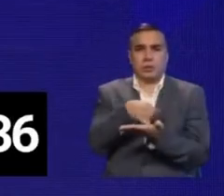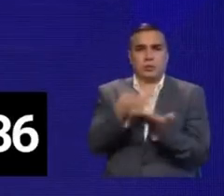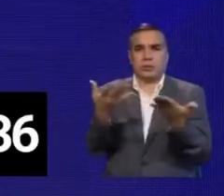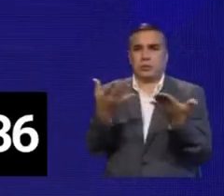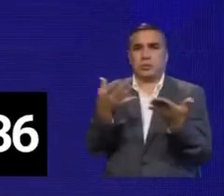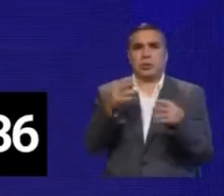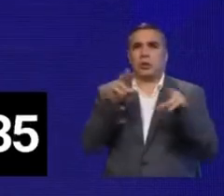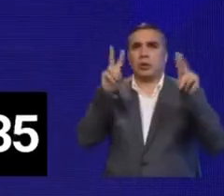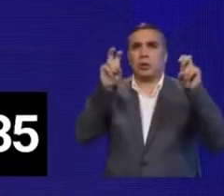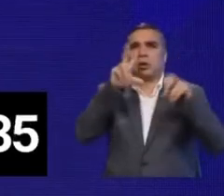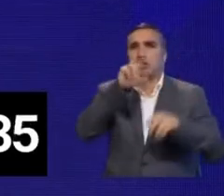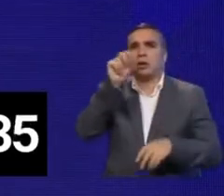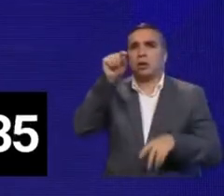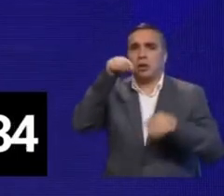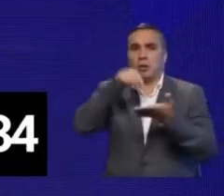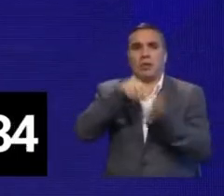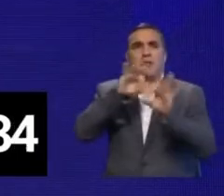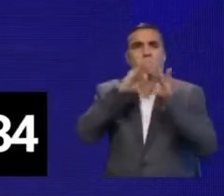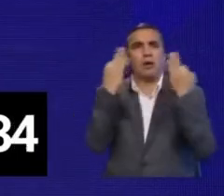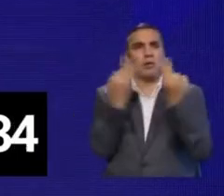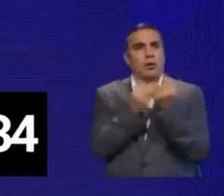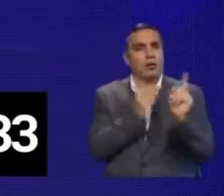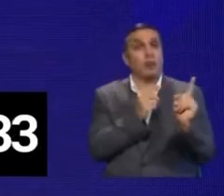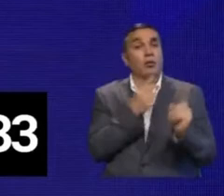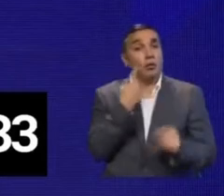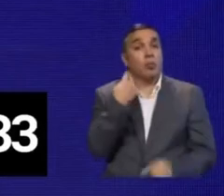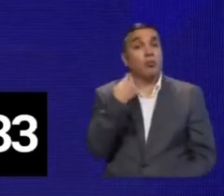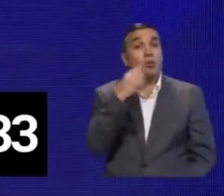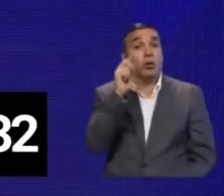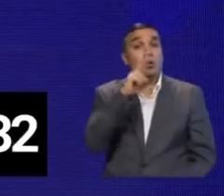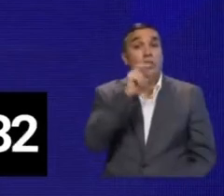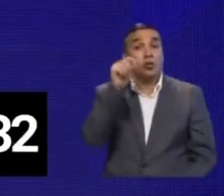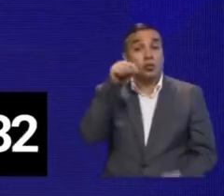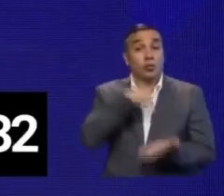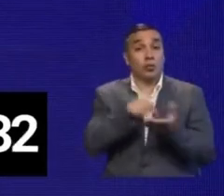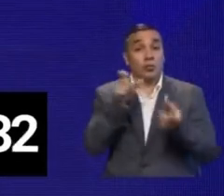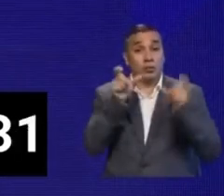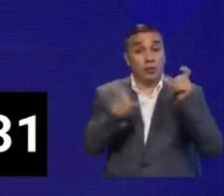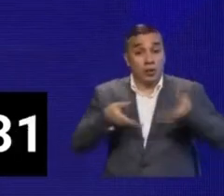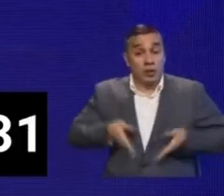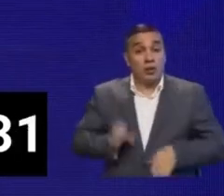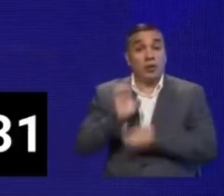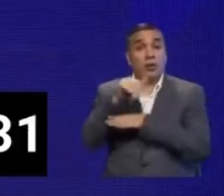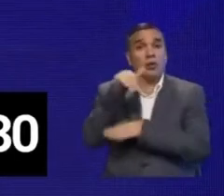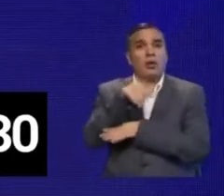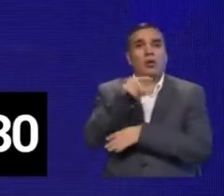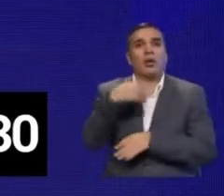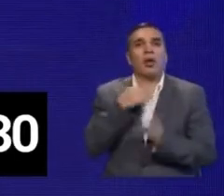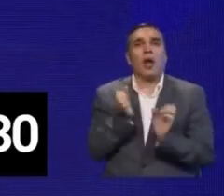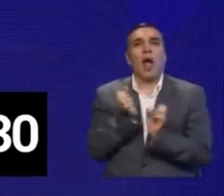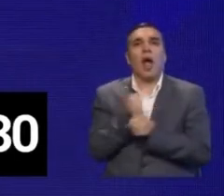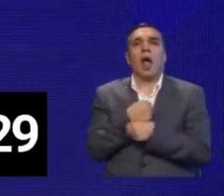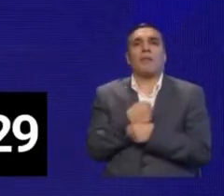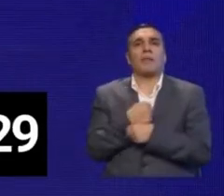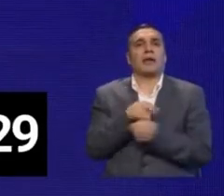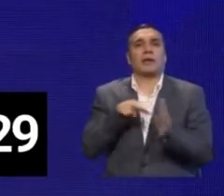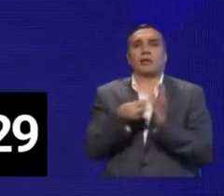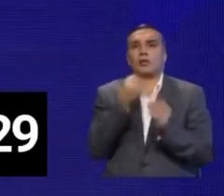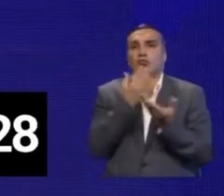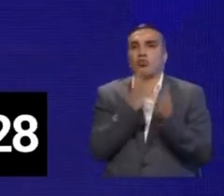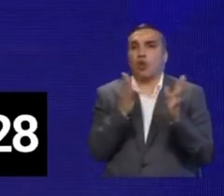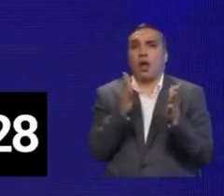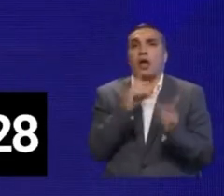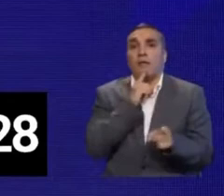cerca de 300.000 familias ecuatorianas, 1.200.000 ecuatorianos que pasan hambre,